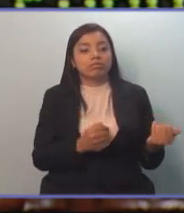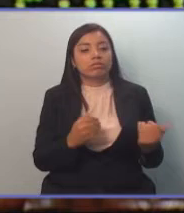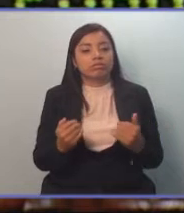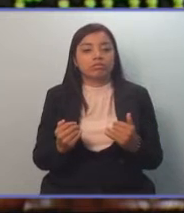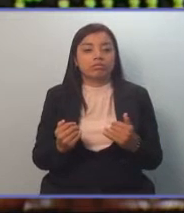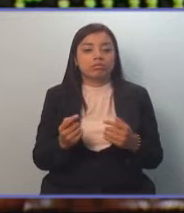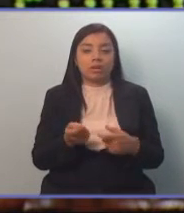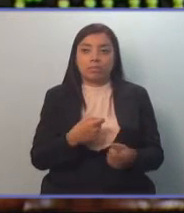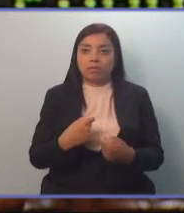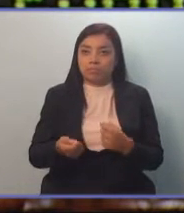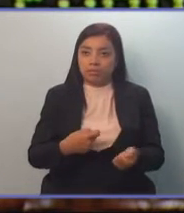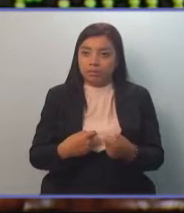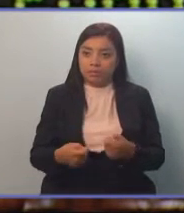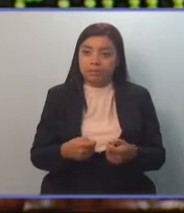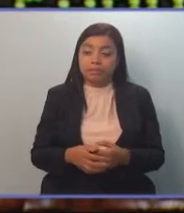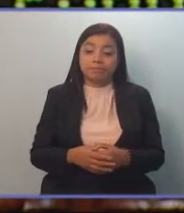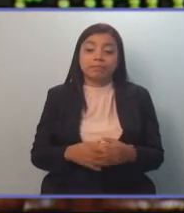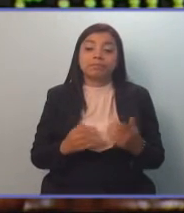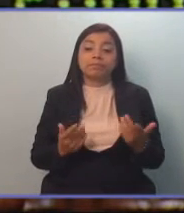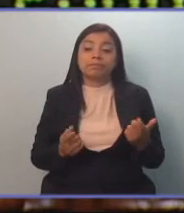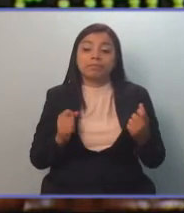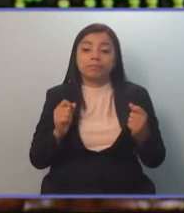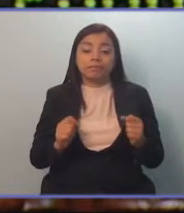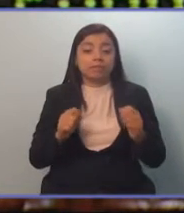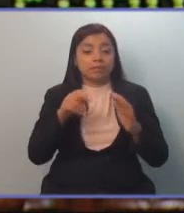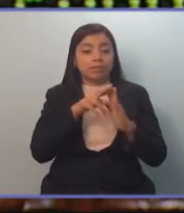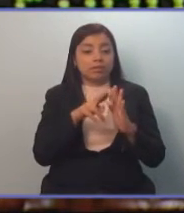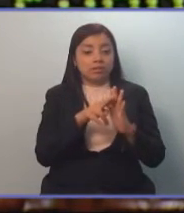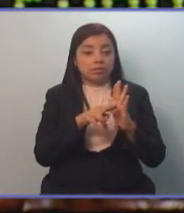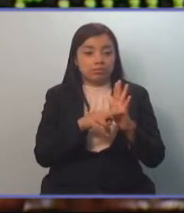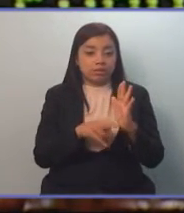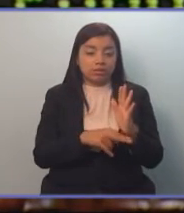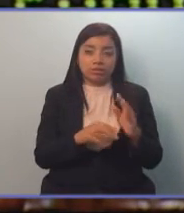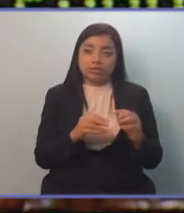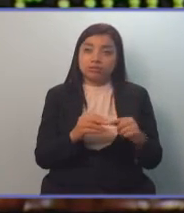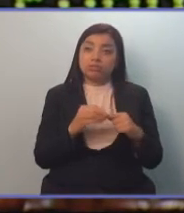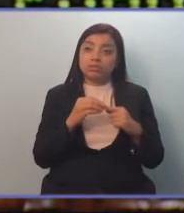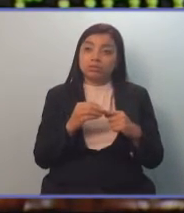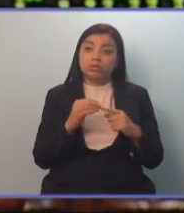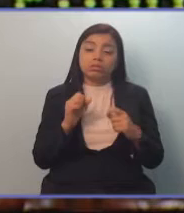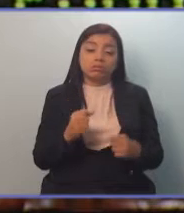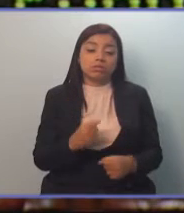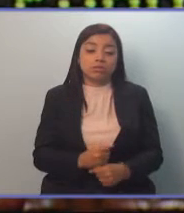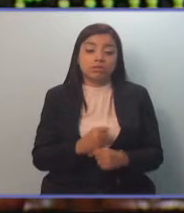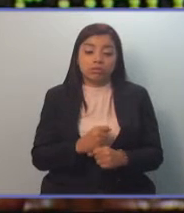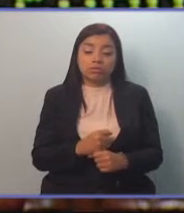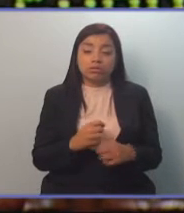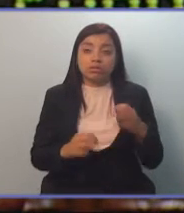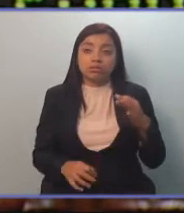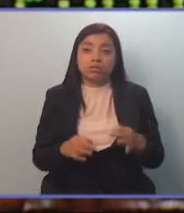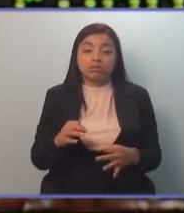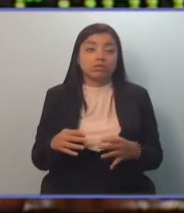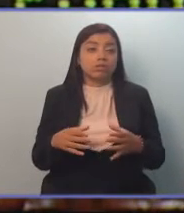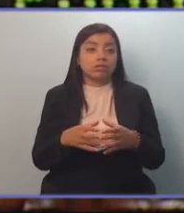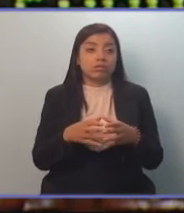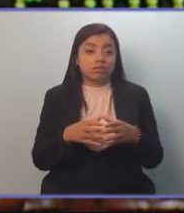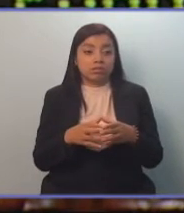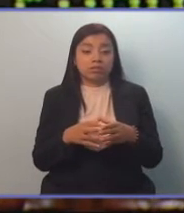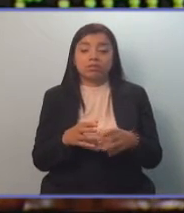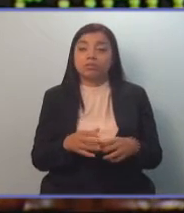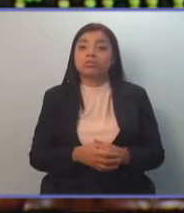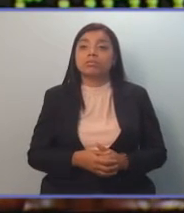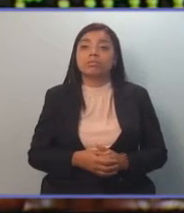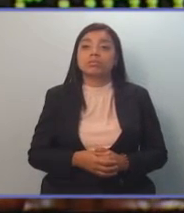a la pirotecnia, para contar con una normativa especial y dar certeza jurídica al sector relacionado con el